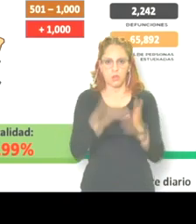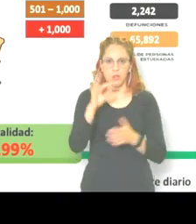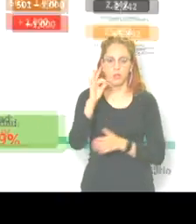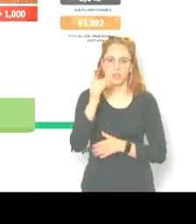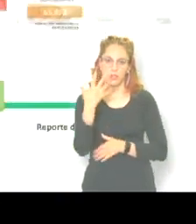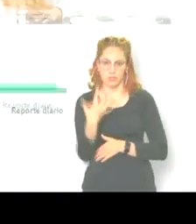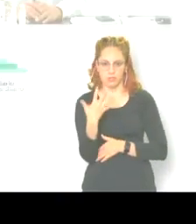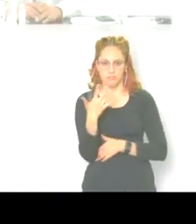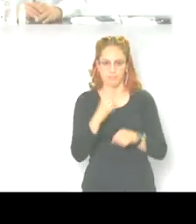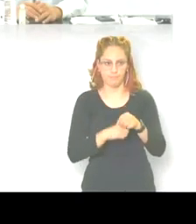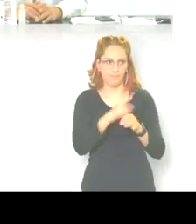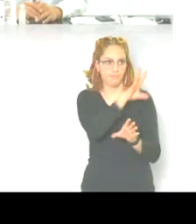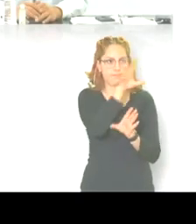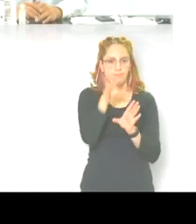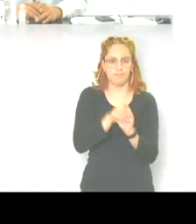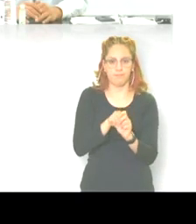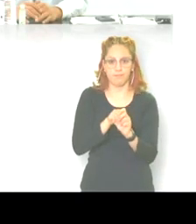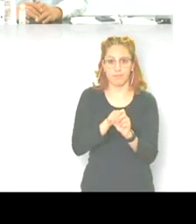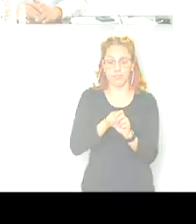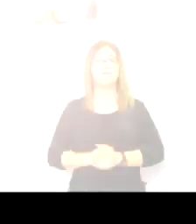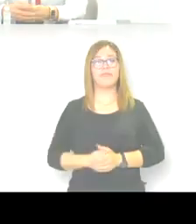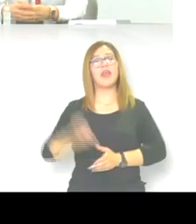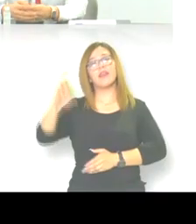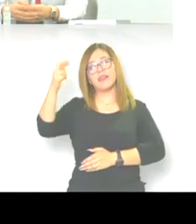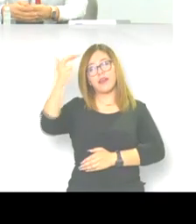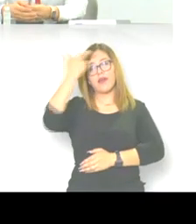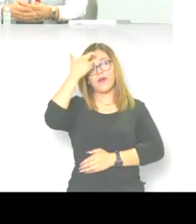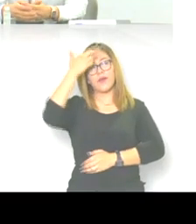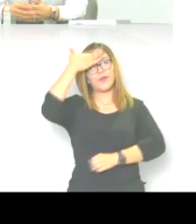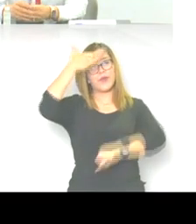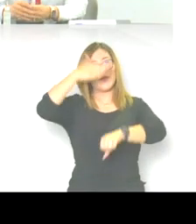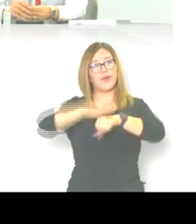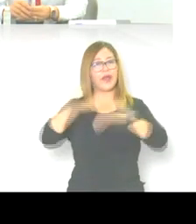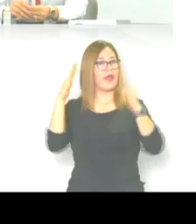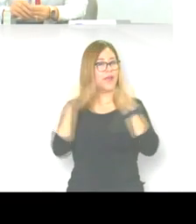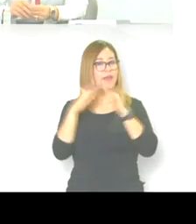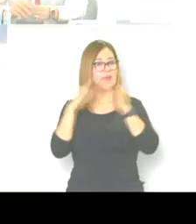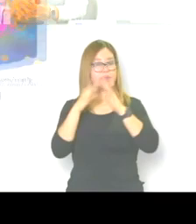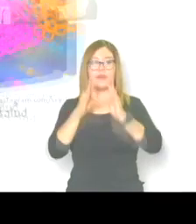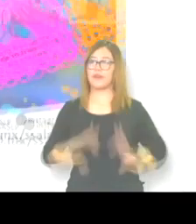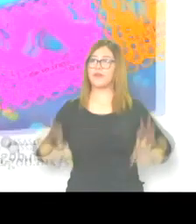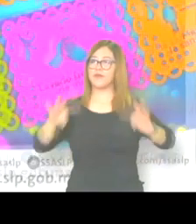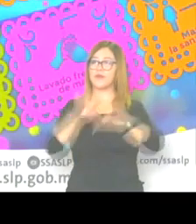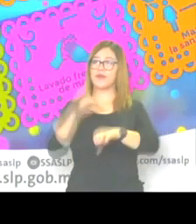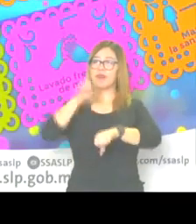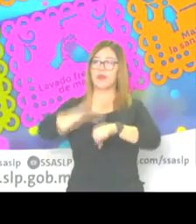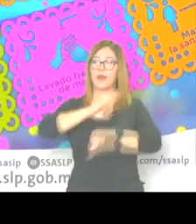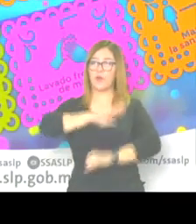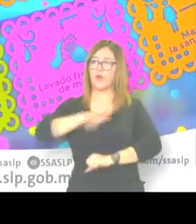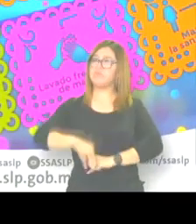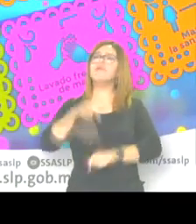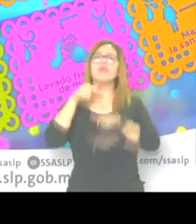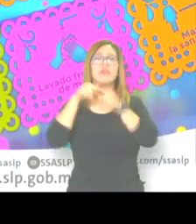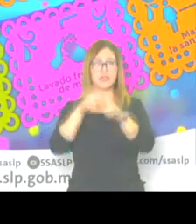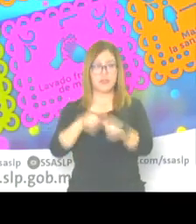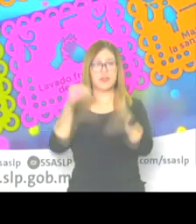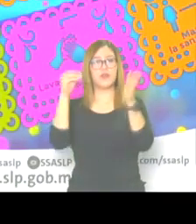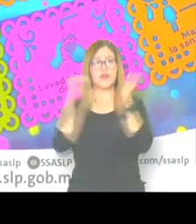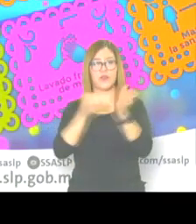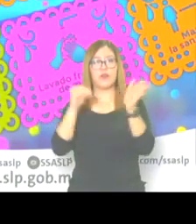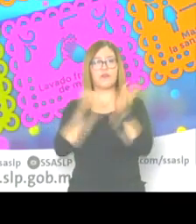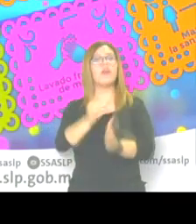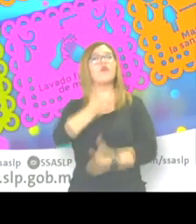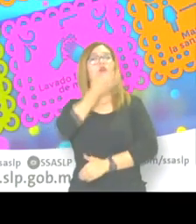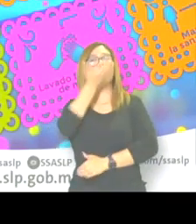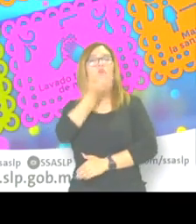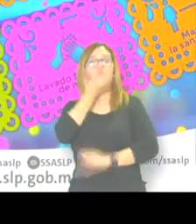28.045 casos de forma acumulada desde el 13 de marzo. Este Día de Muertos hay que correrlos a casa. Conservemos esta tradición cuidando de